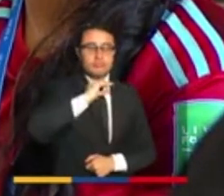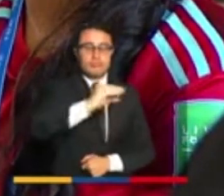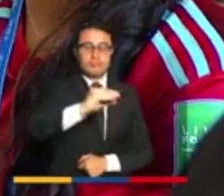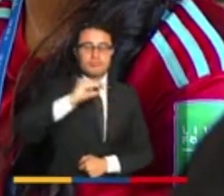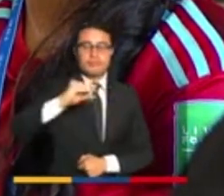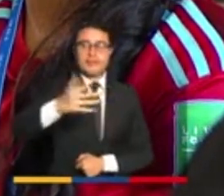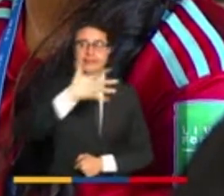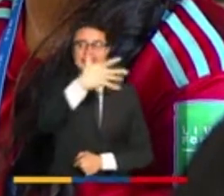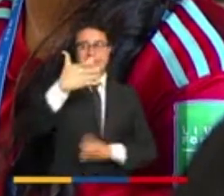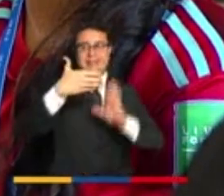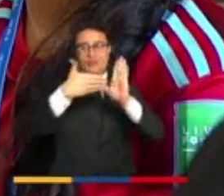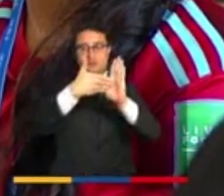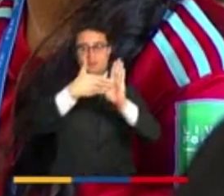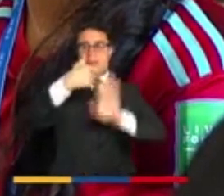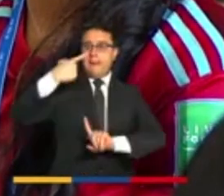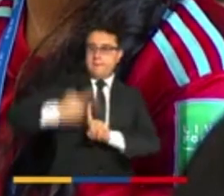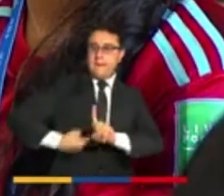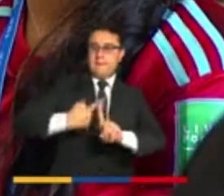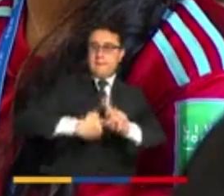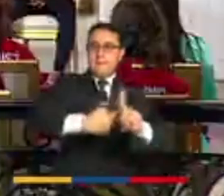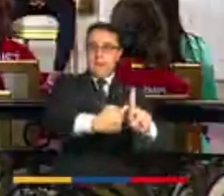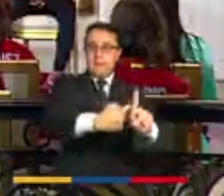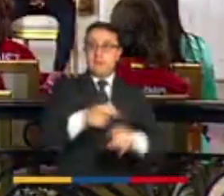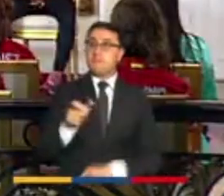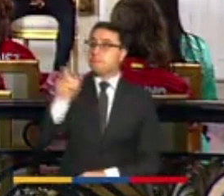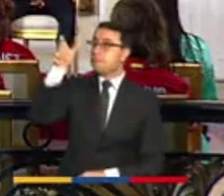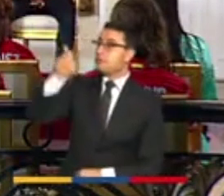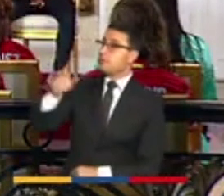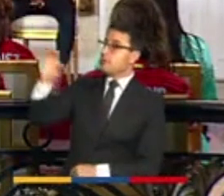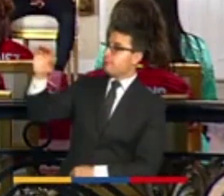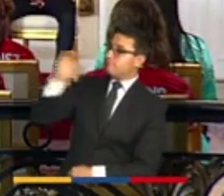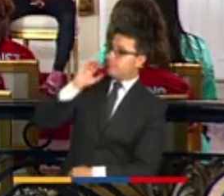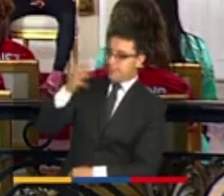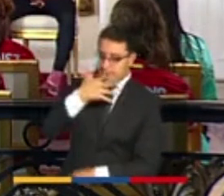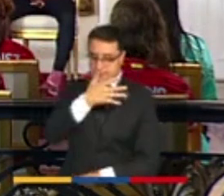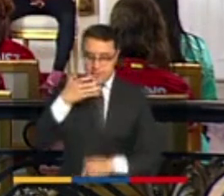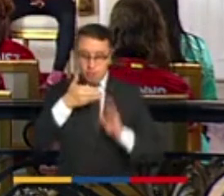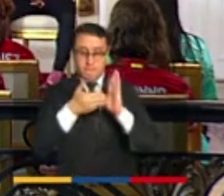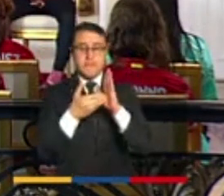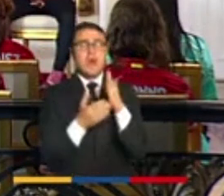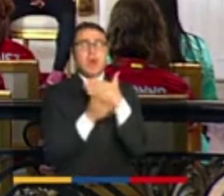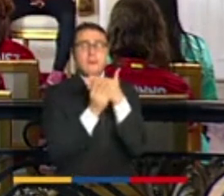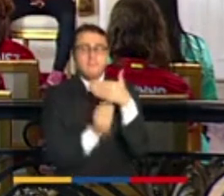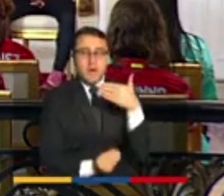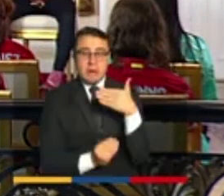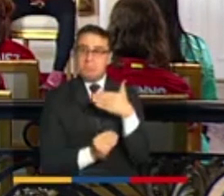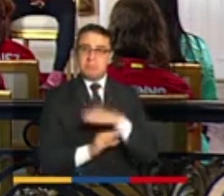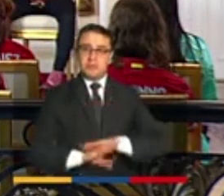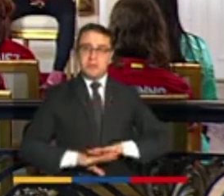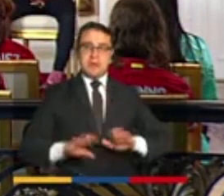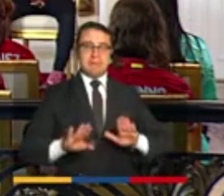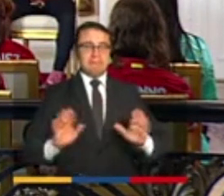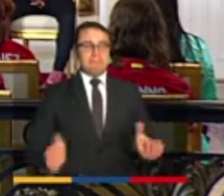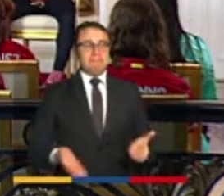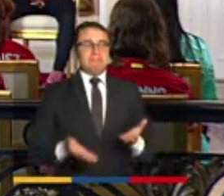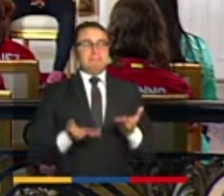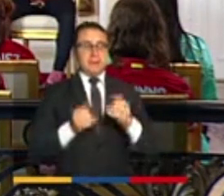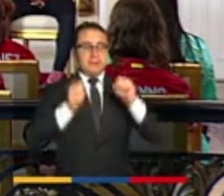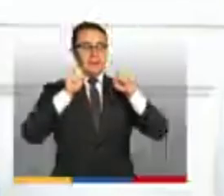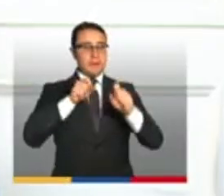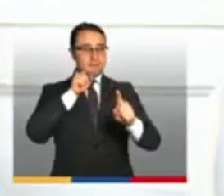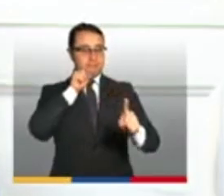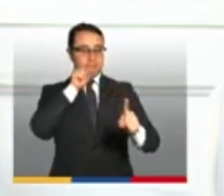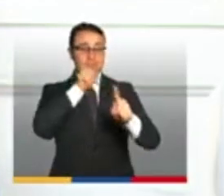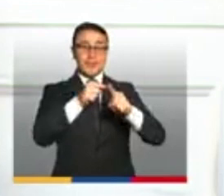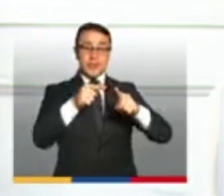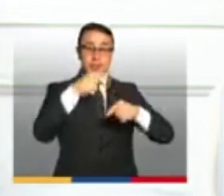pobreza automáticamente y que tenga como objetivo poder disminuir la desnutrición infantil en